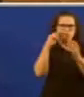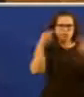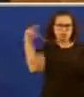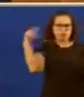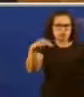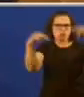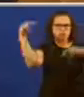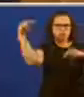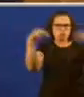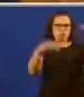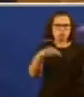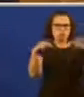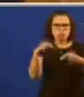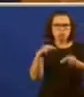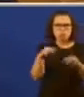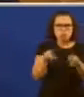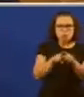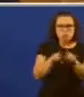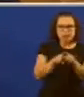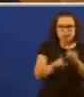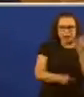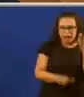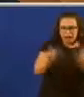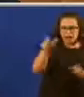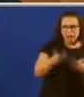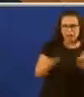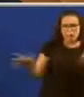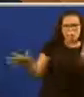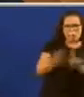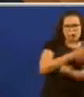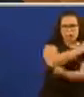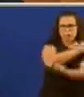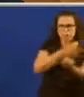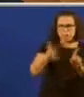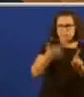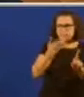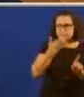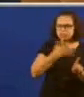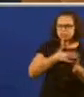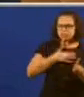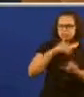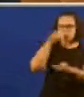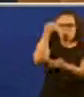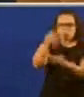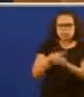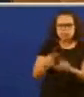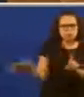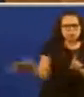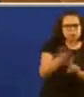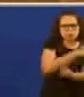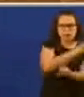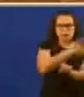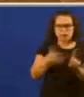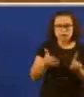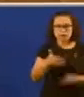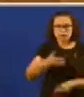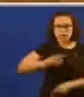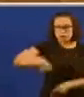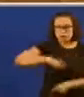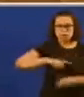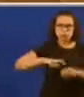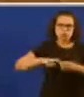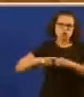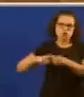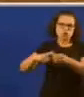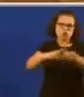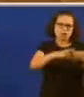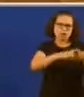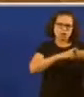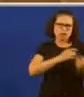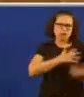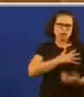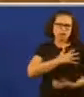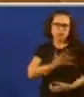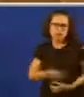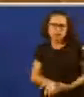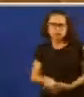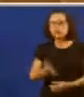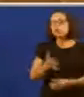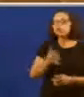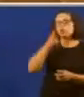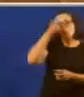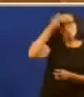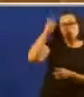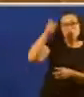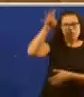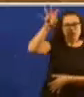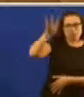pois como se lle pegaba a persoas por querer votar. Desde aquí, toda nosa solidaridade co povo catalán que está